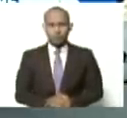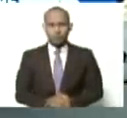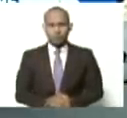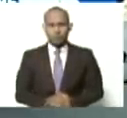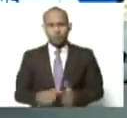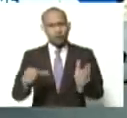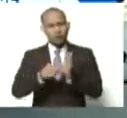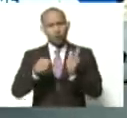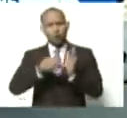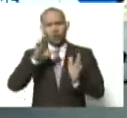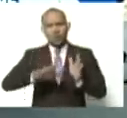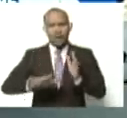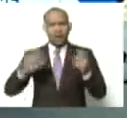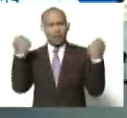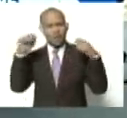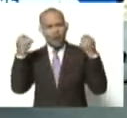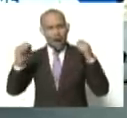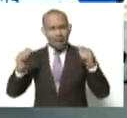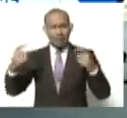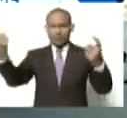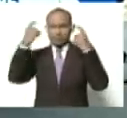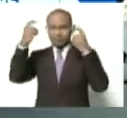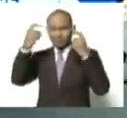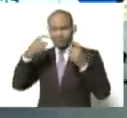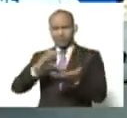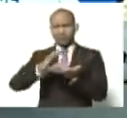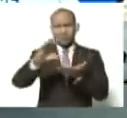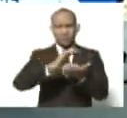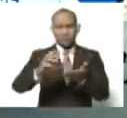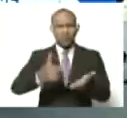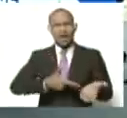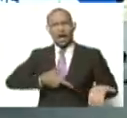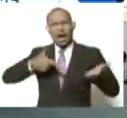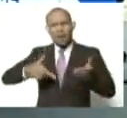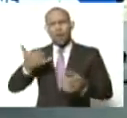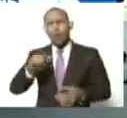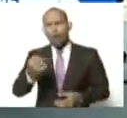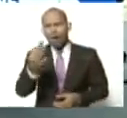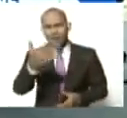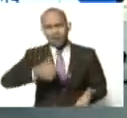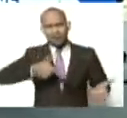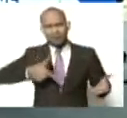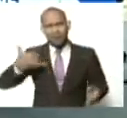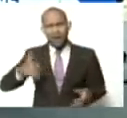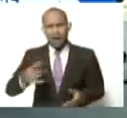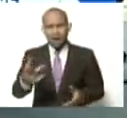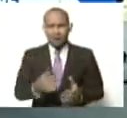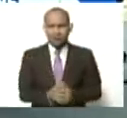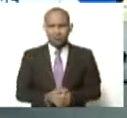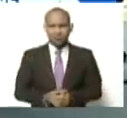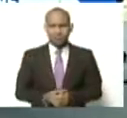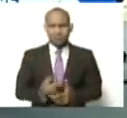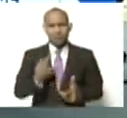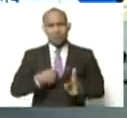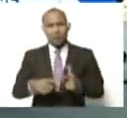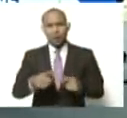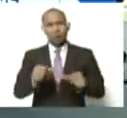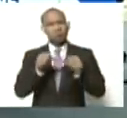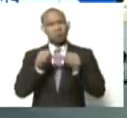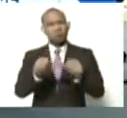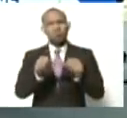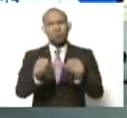¿Dónde han estado entrenando? ¿Quién los ha financiado? ¿Cuántas armas tienen? Y a pesar de todo,